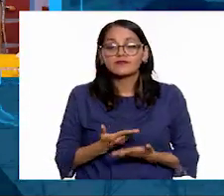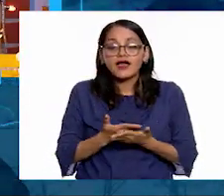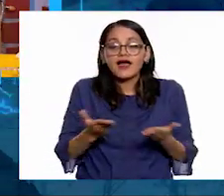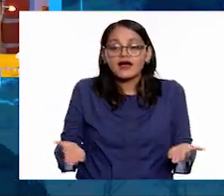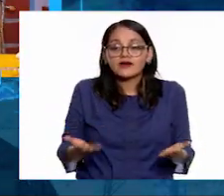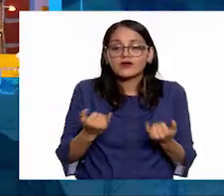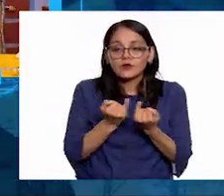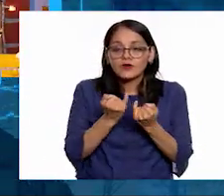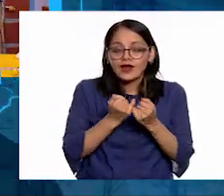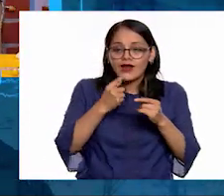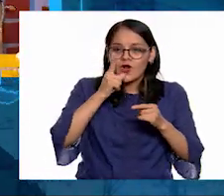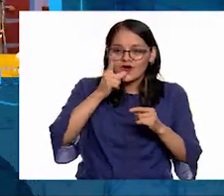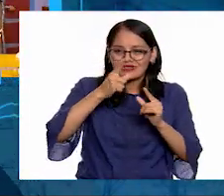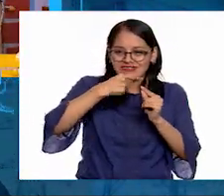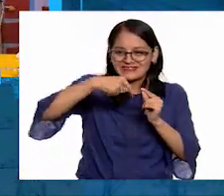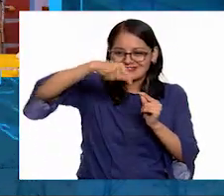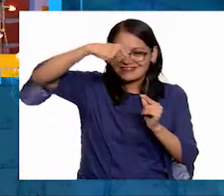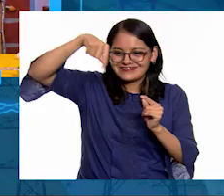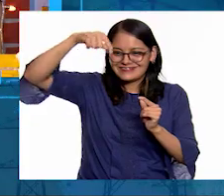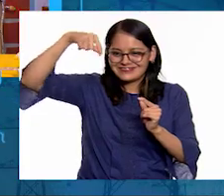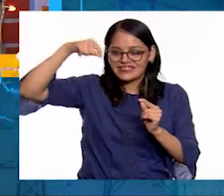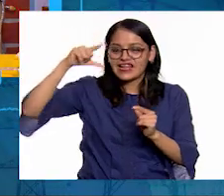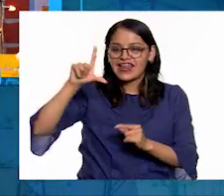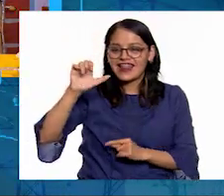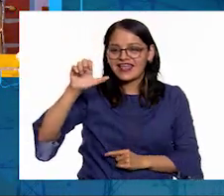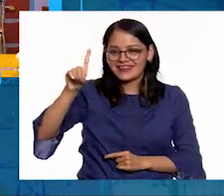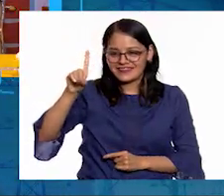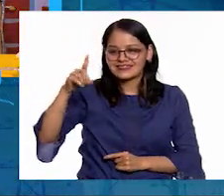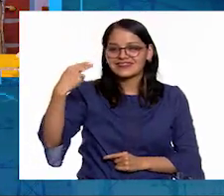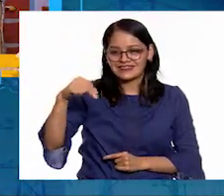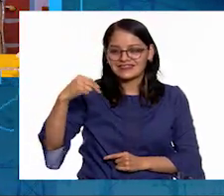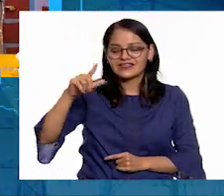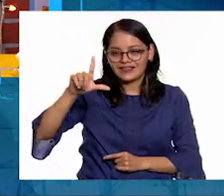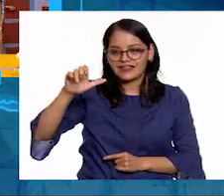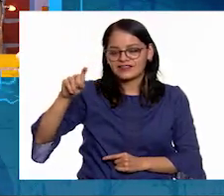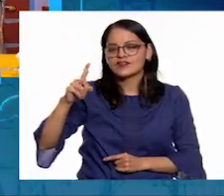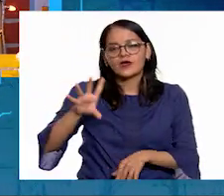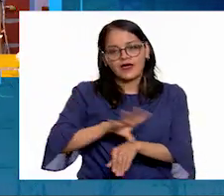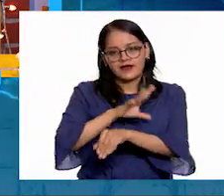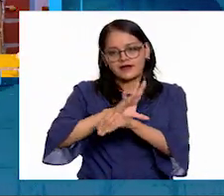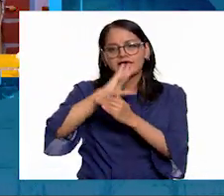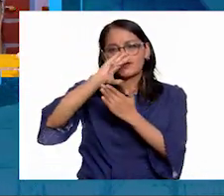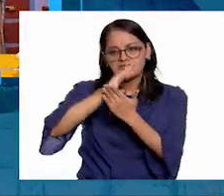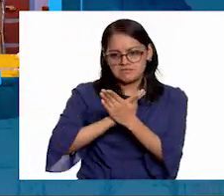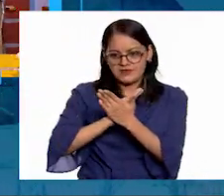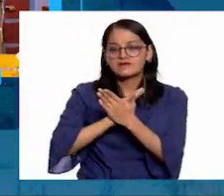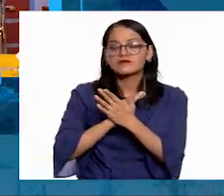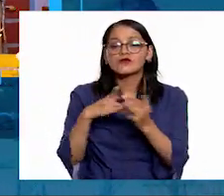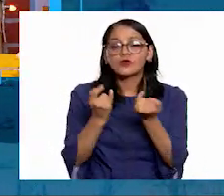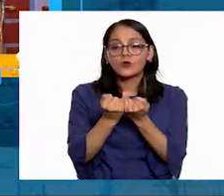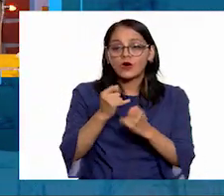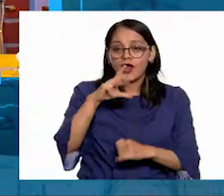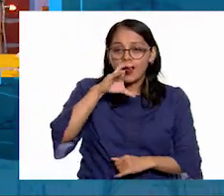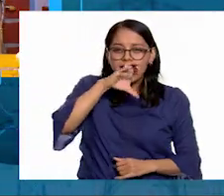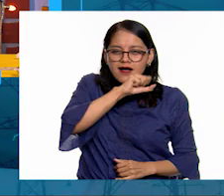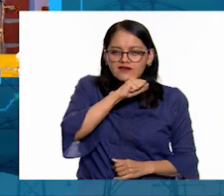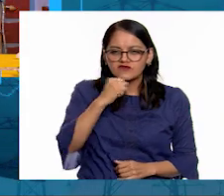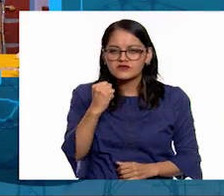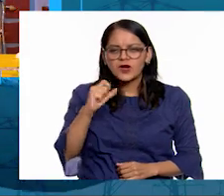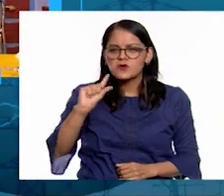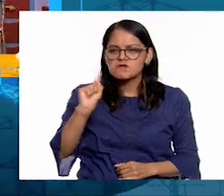Actualmente las series están hechas con luces LED, que utilizan mucho menos energía y no se calientan